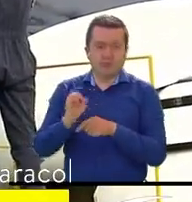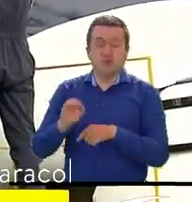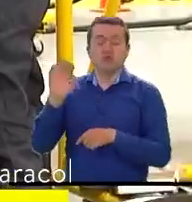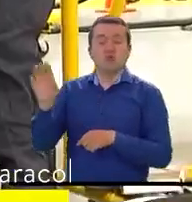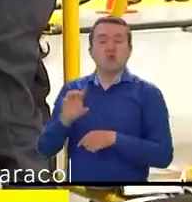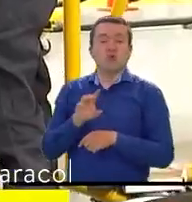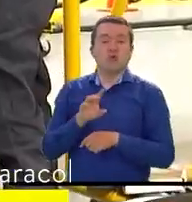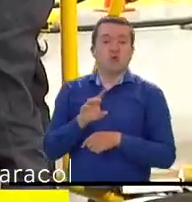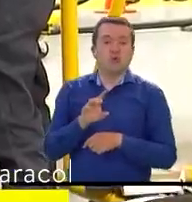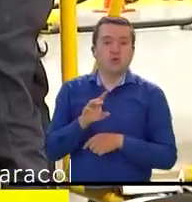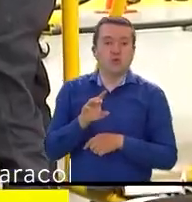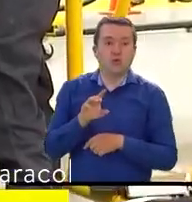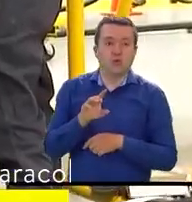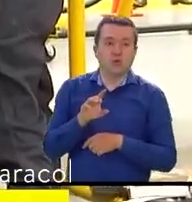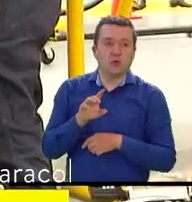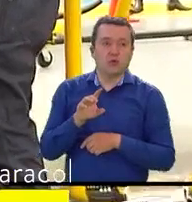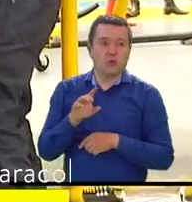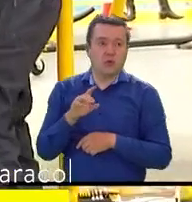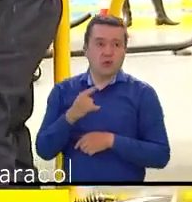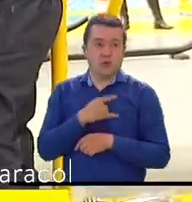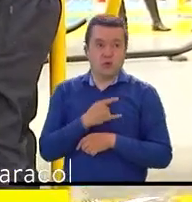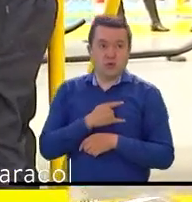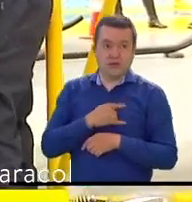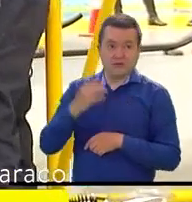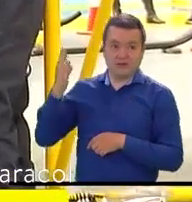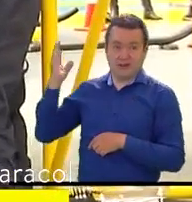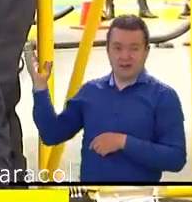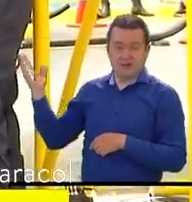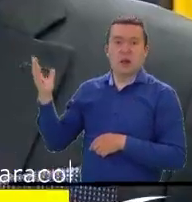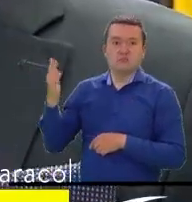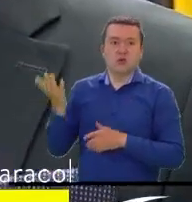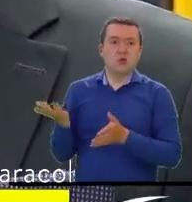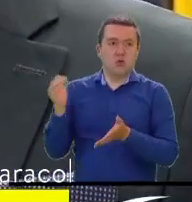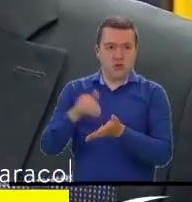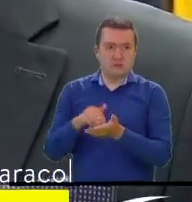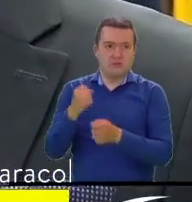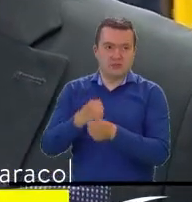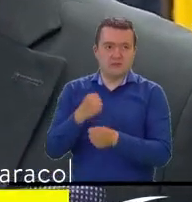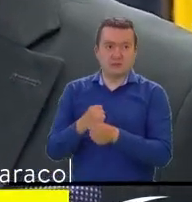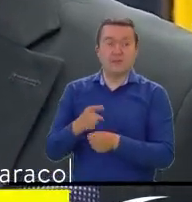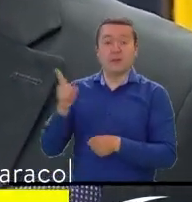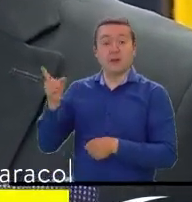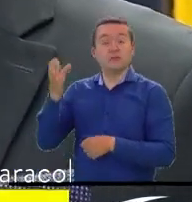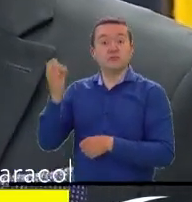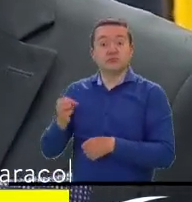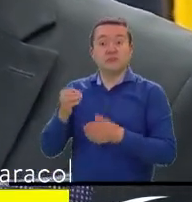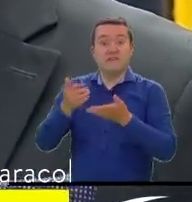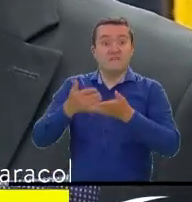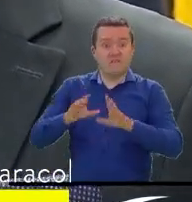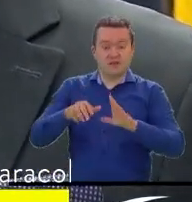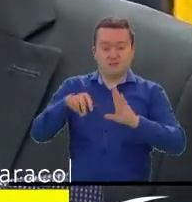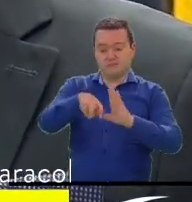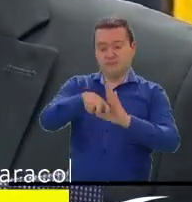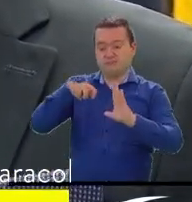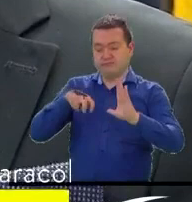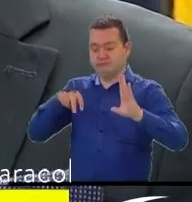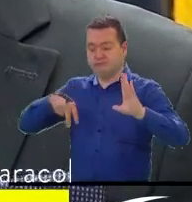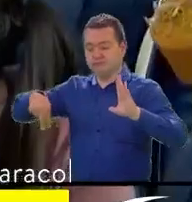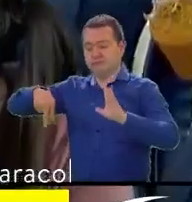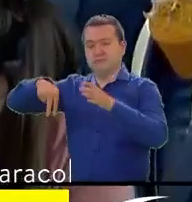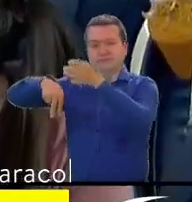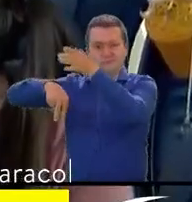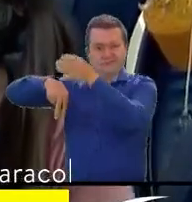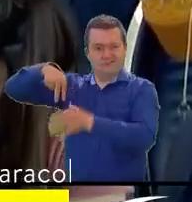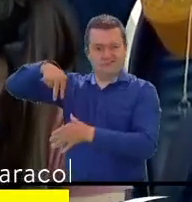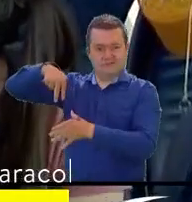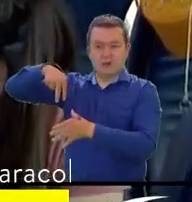de las primeras instituciones que volvió a la presencialidad. Cuando los muchachos salen tenemos una cámara de desinfección con amoníaco cuaternario,